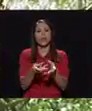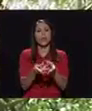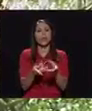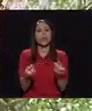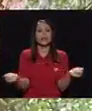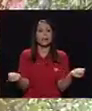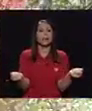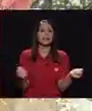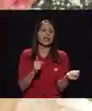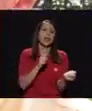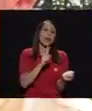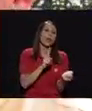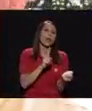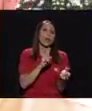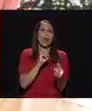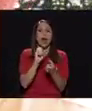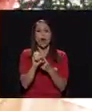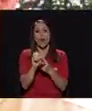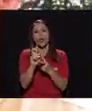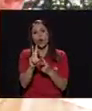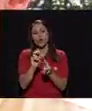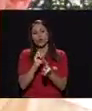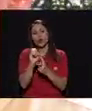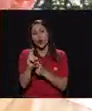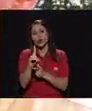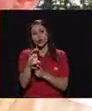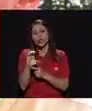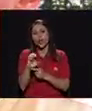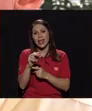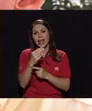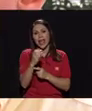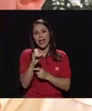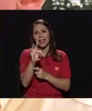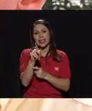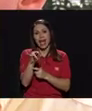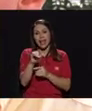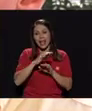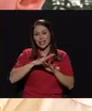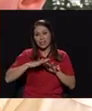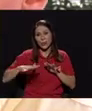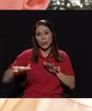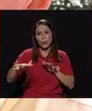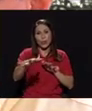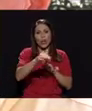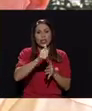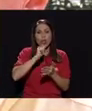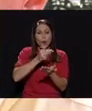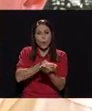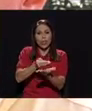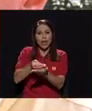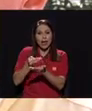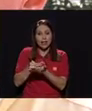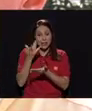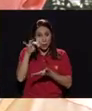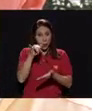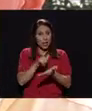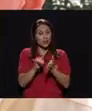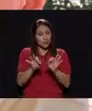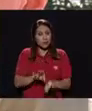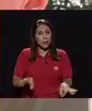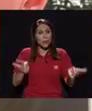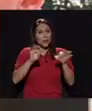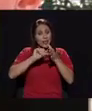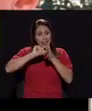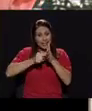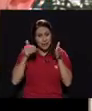que desaparece 1, 2 o 100 hectáreas de humedales, y por eso estamos en el proceso de concientizar sobre la importancia de estos